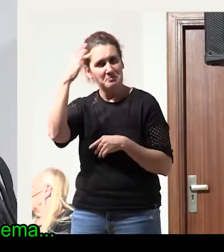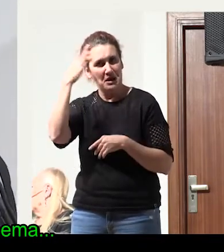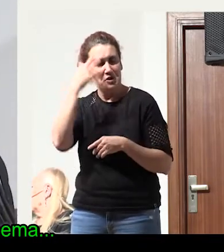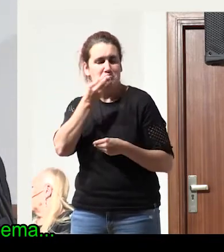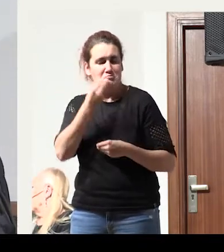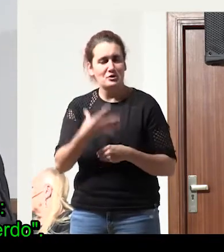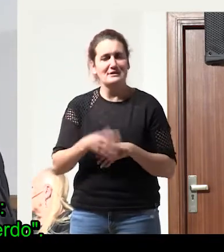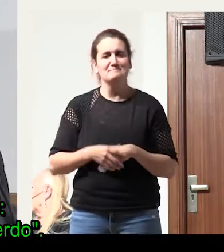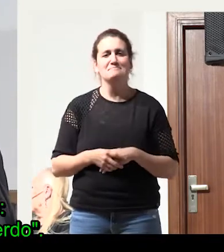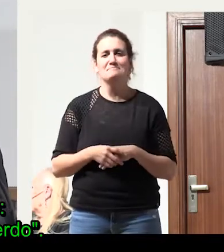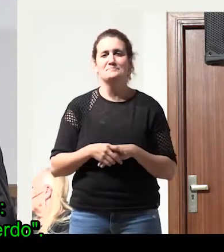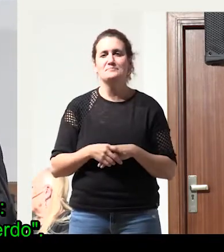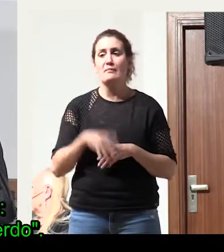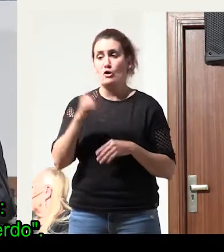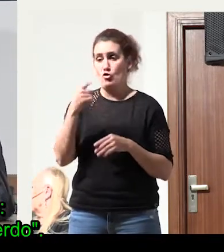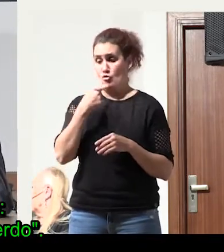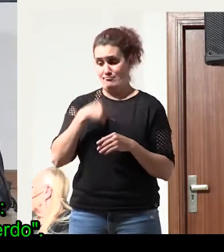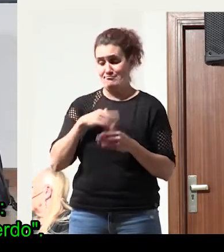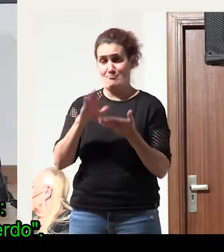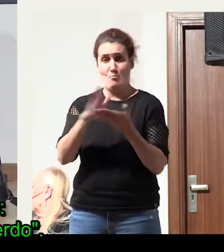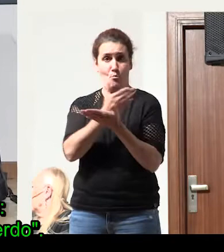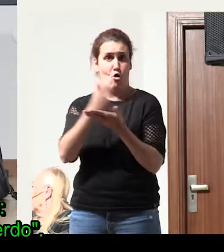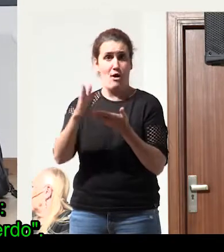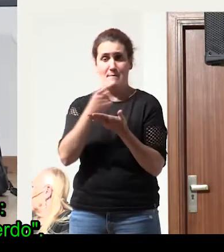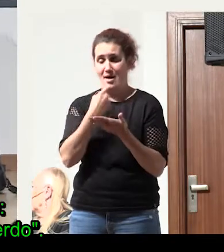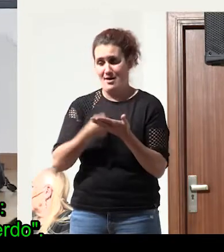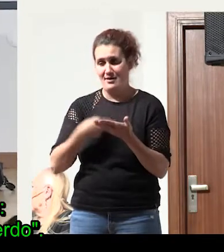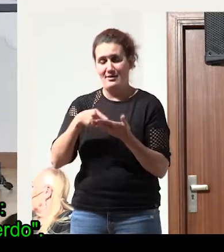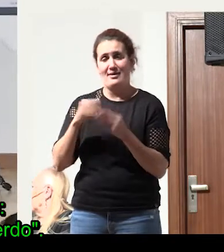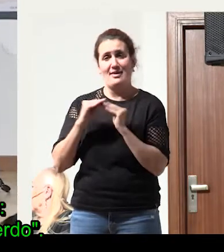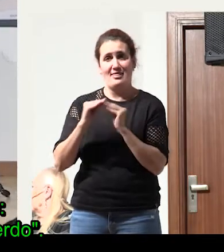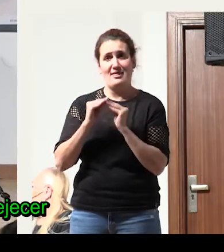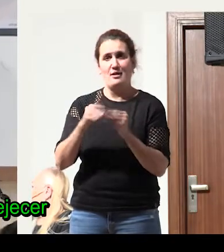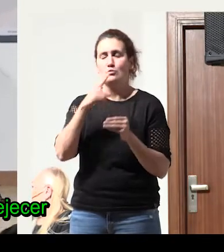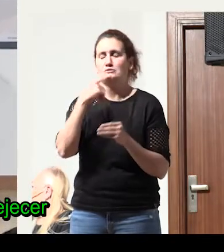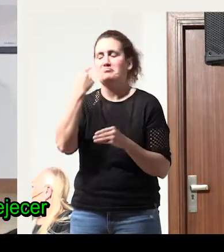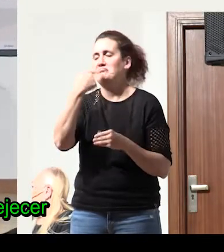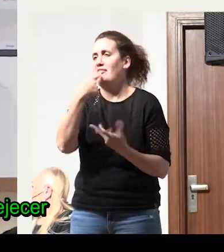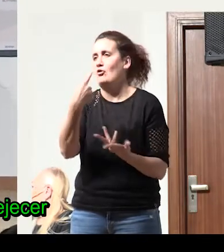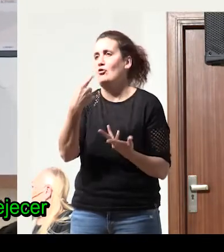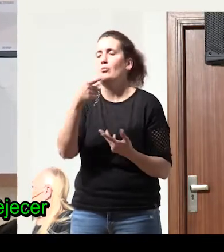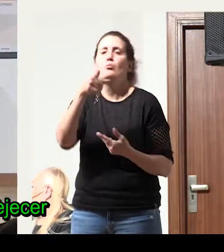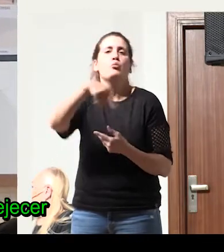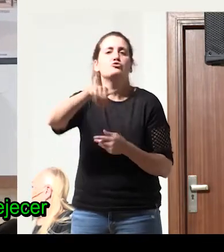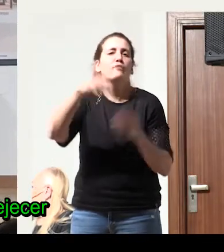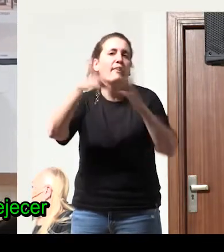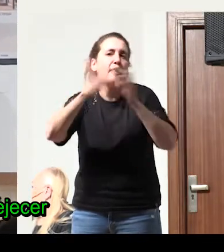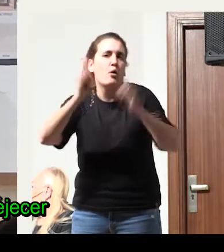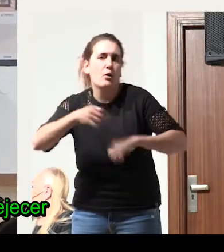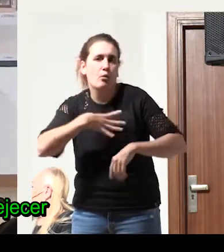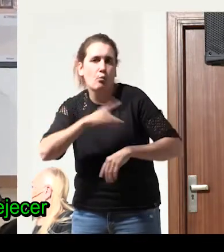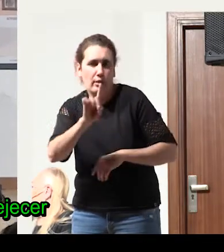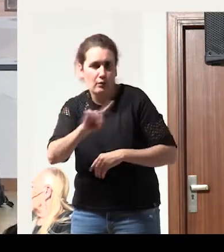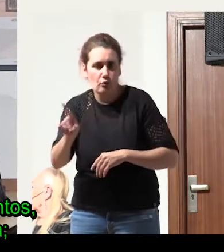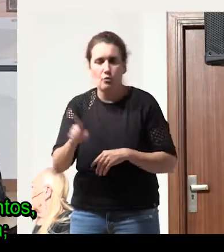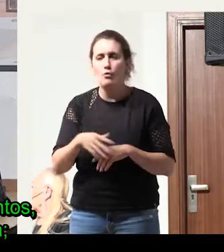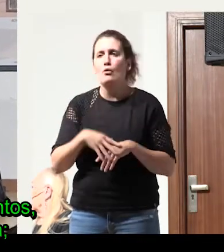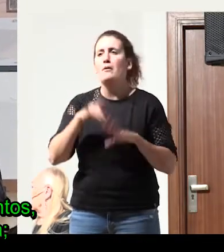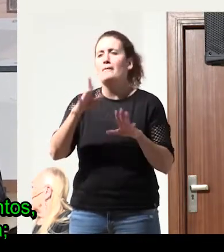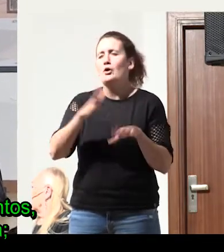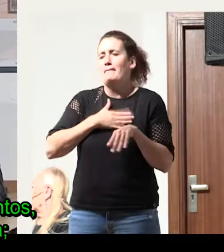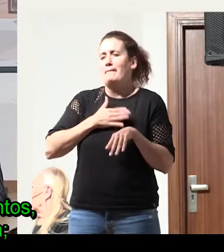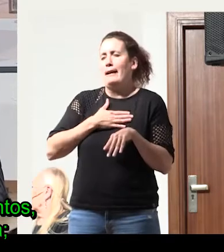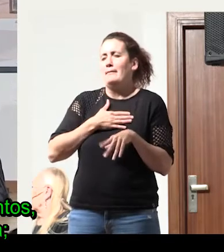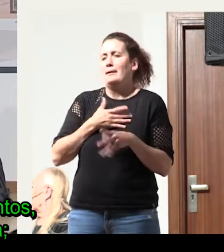hice este poema, claro, según donde lea este poema, pues yo digo, no tenéis por qué estar de acuerdo. Yo digo que para mí la mejor manera de envejecer es en la ciudad. Lo